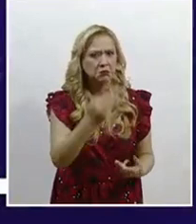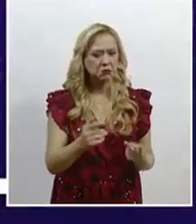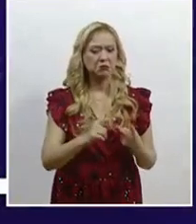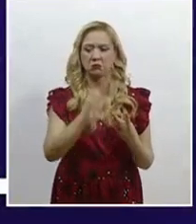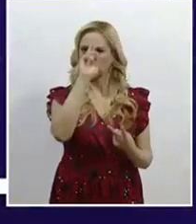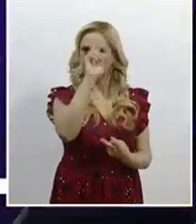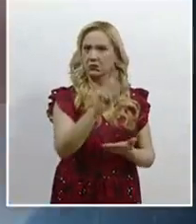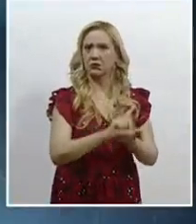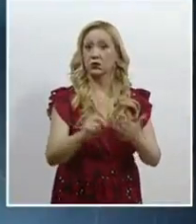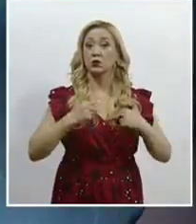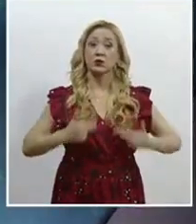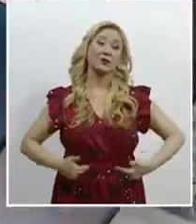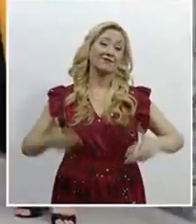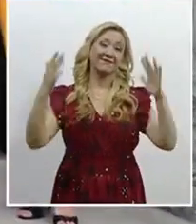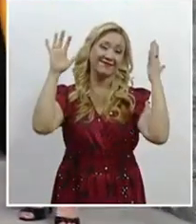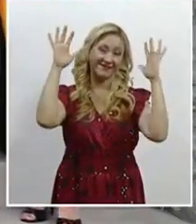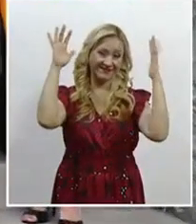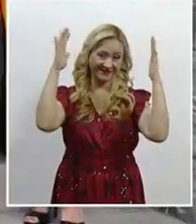a los derechos humanos.